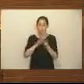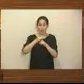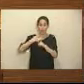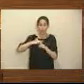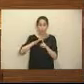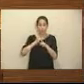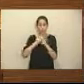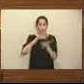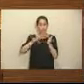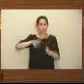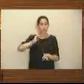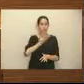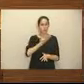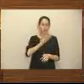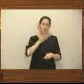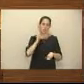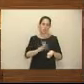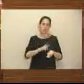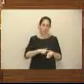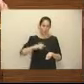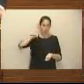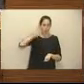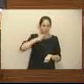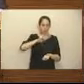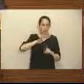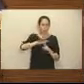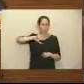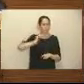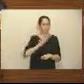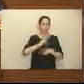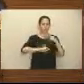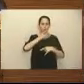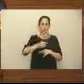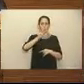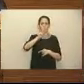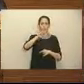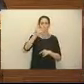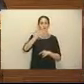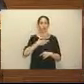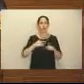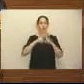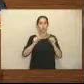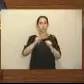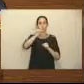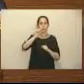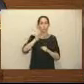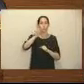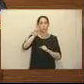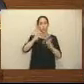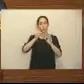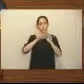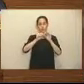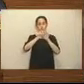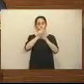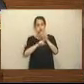duración de esa crisis también es mayor. El PIB asturiano descendió un 2,1% en 2013, el